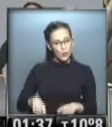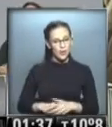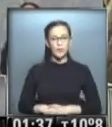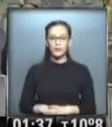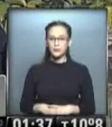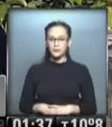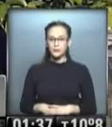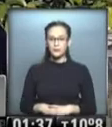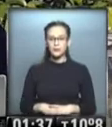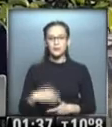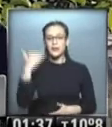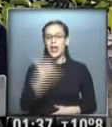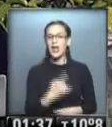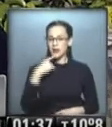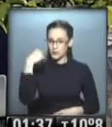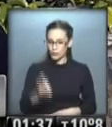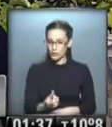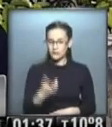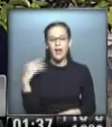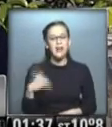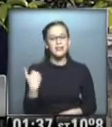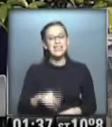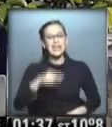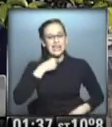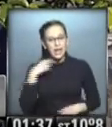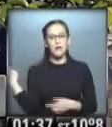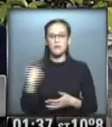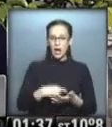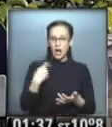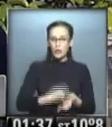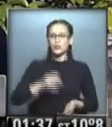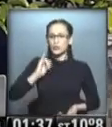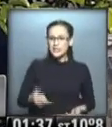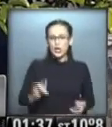una respuesta. La Argentina tiene voluntad de pago, preserva la capacidad de pago,